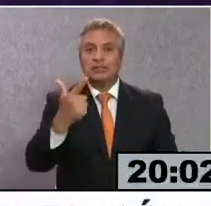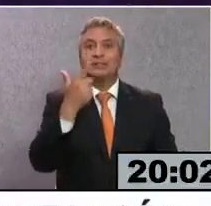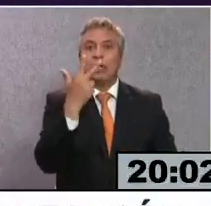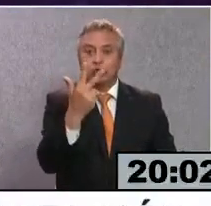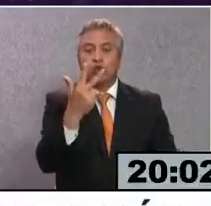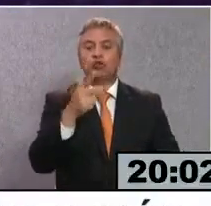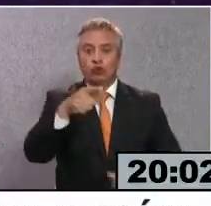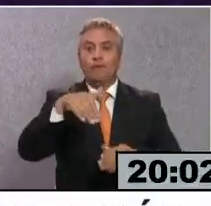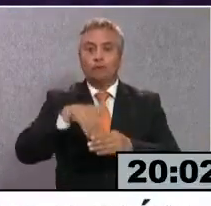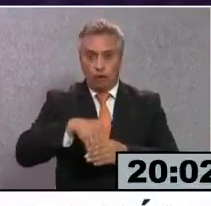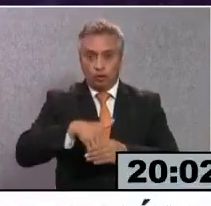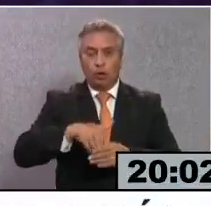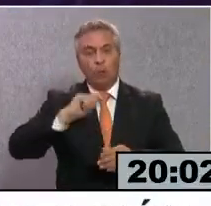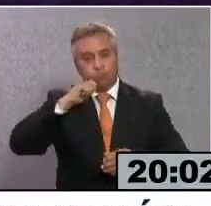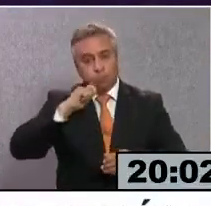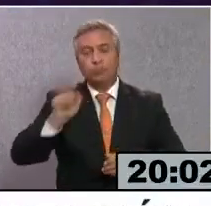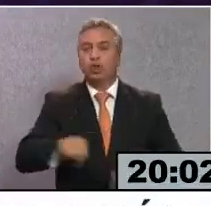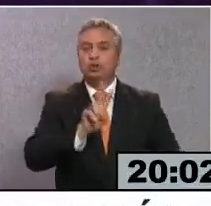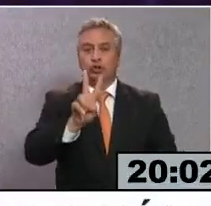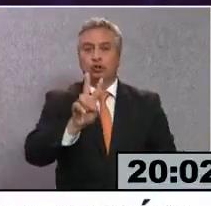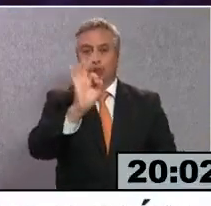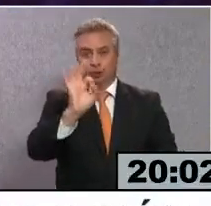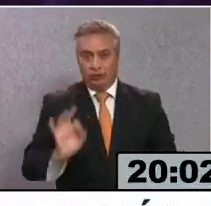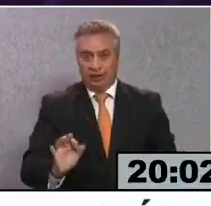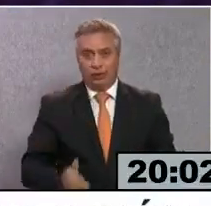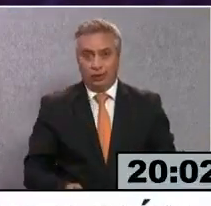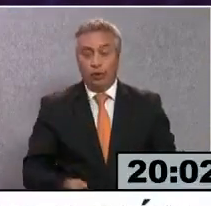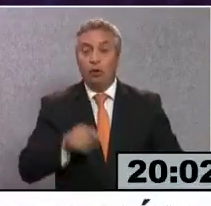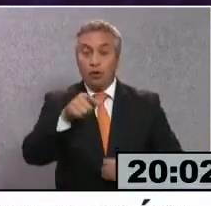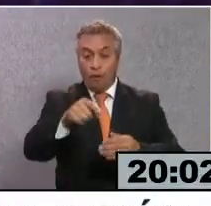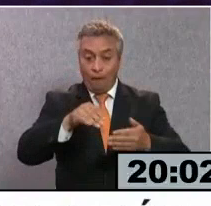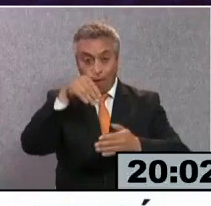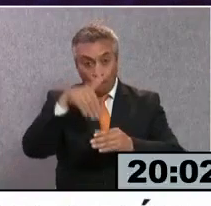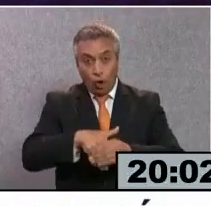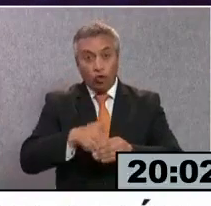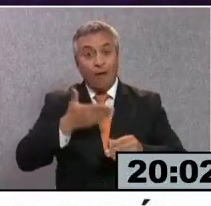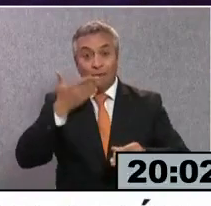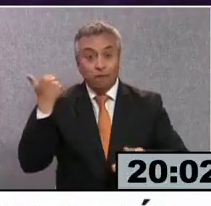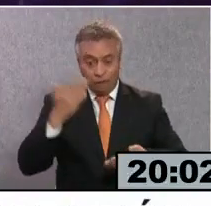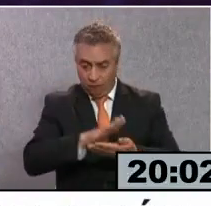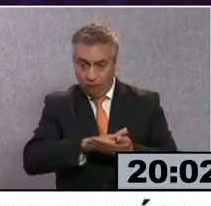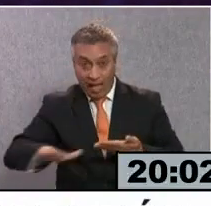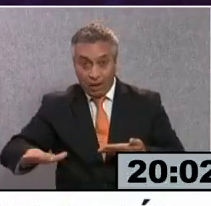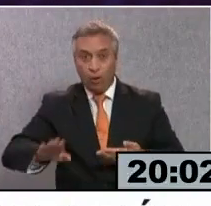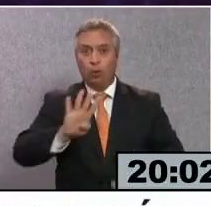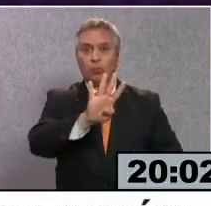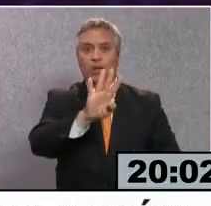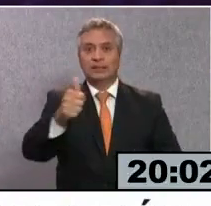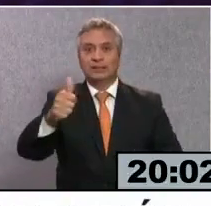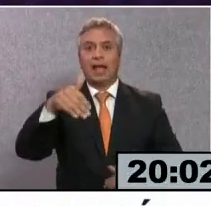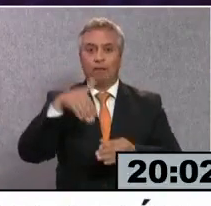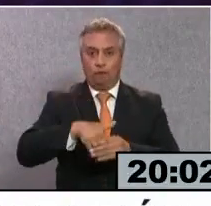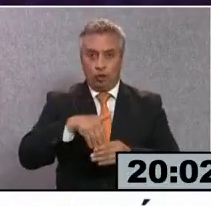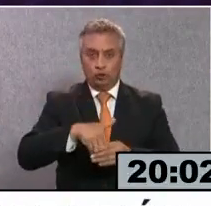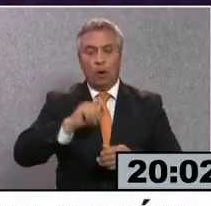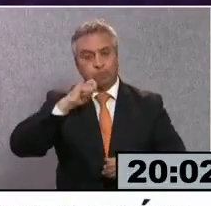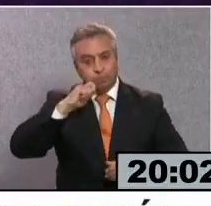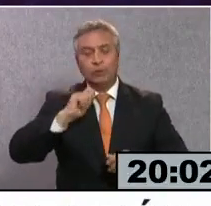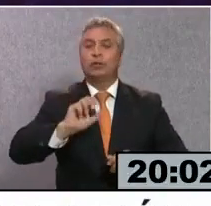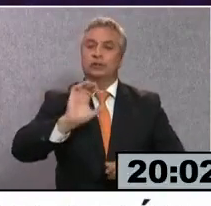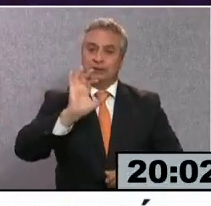178 votos, correspondiente al 2%. Votos en blanco, 46 votos, correspondiente